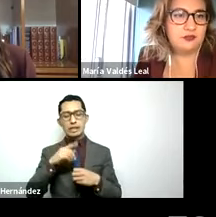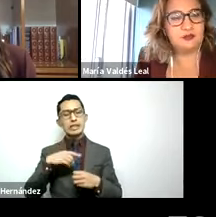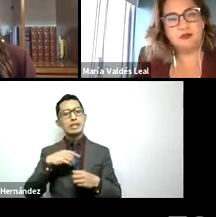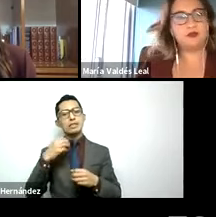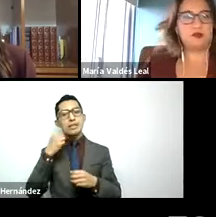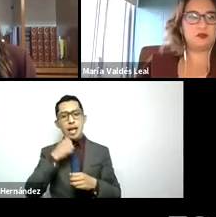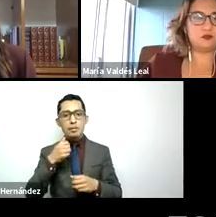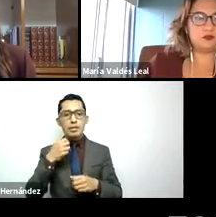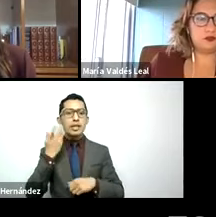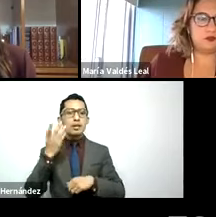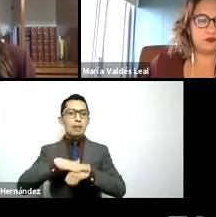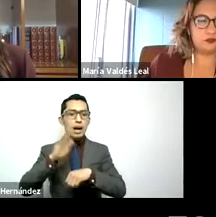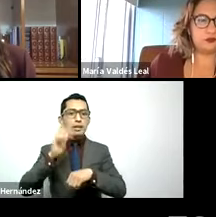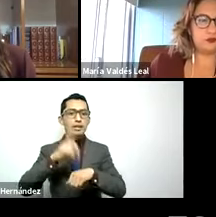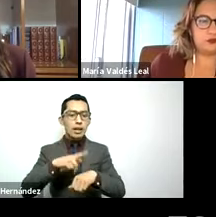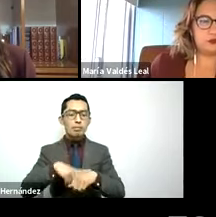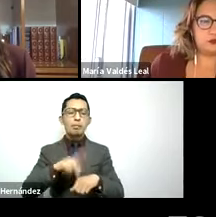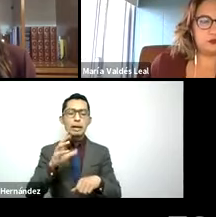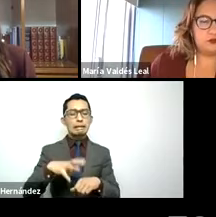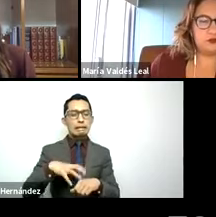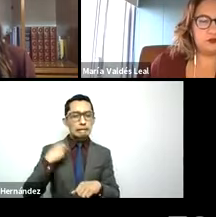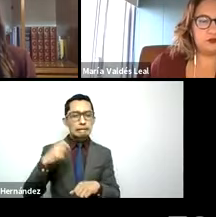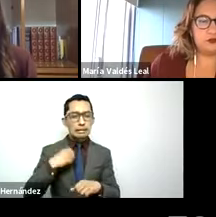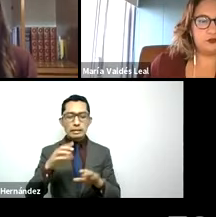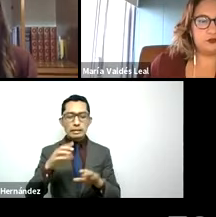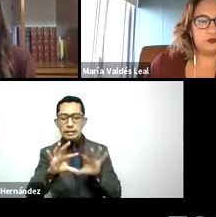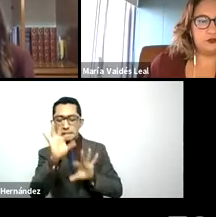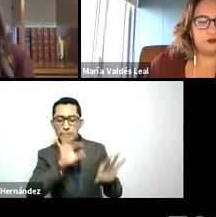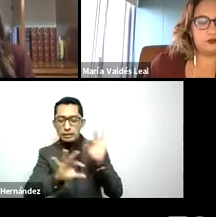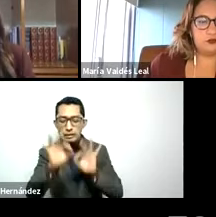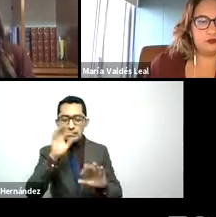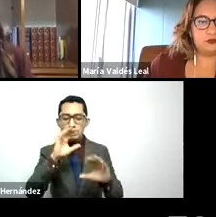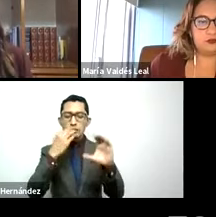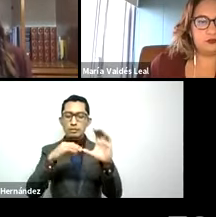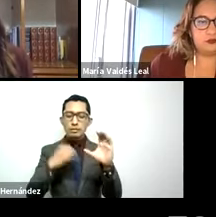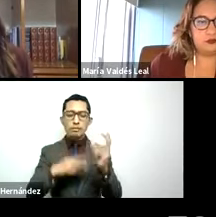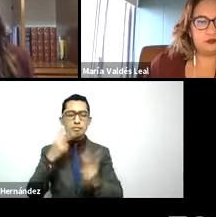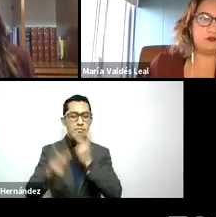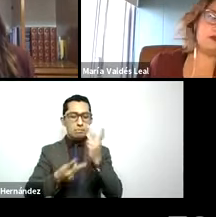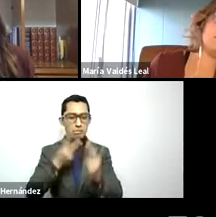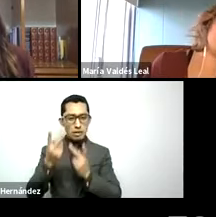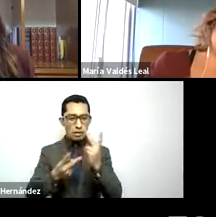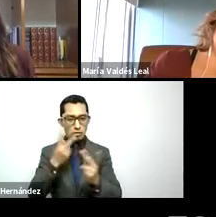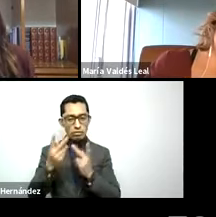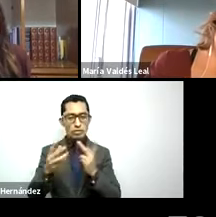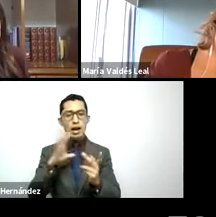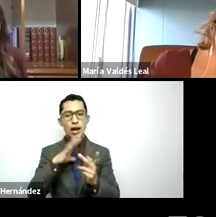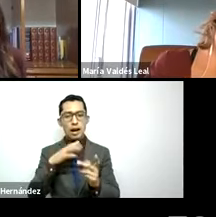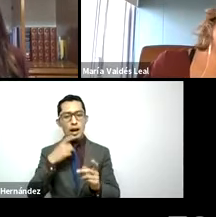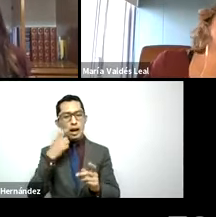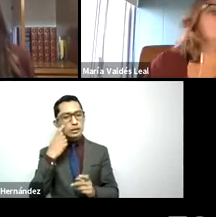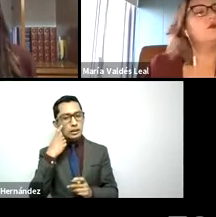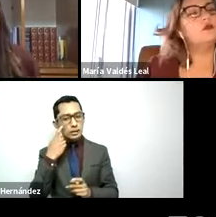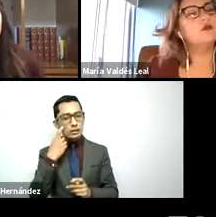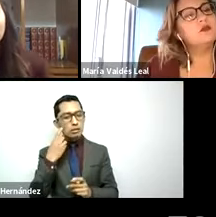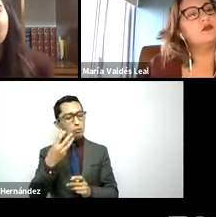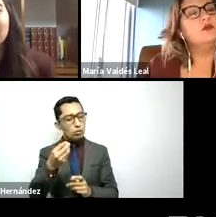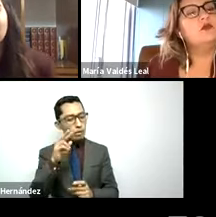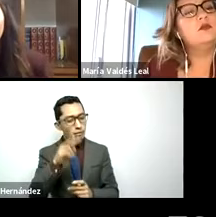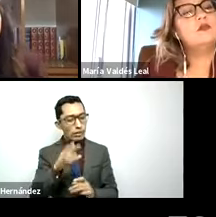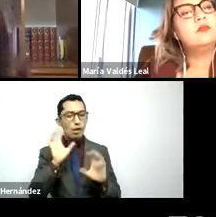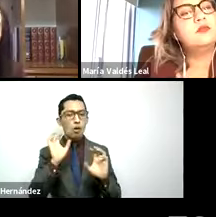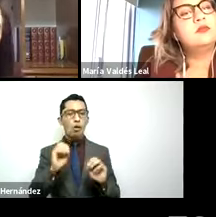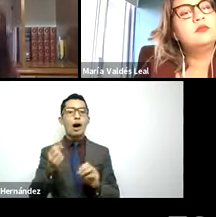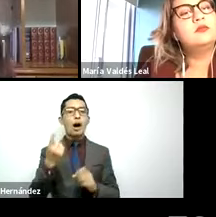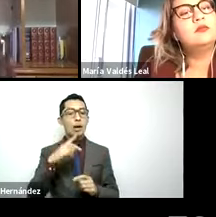estas cosas, pero trataré de poner algunas de las que más han sido recurrentes o de las